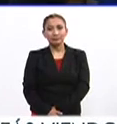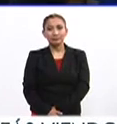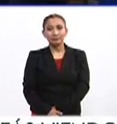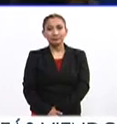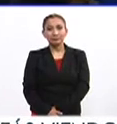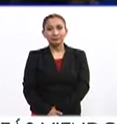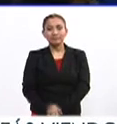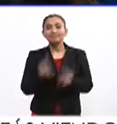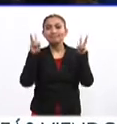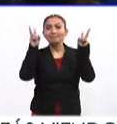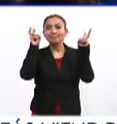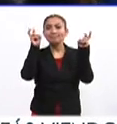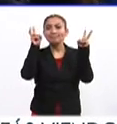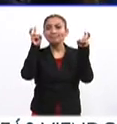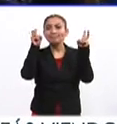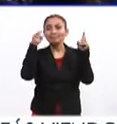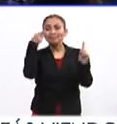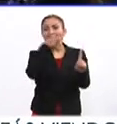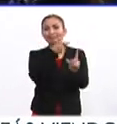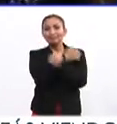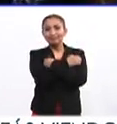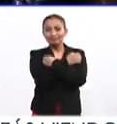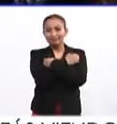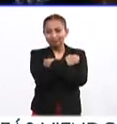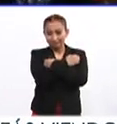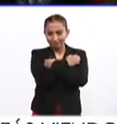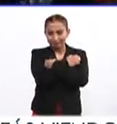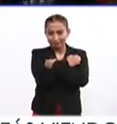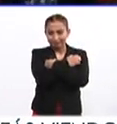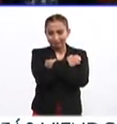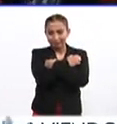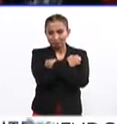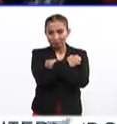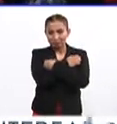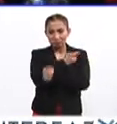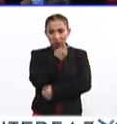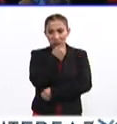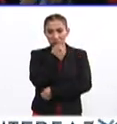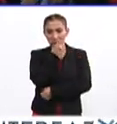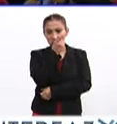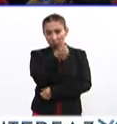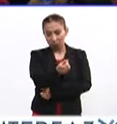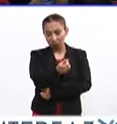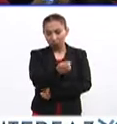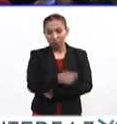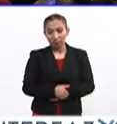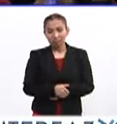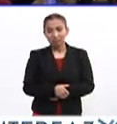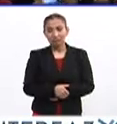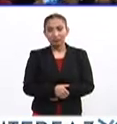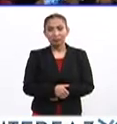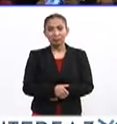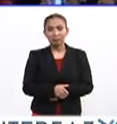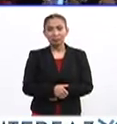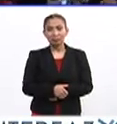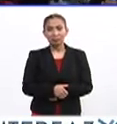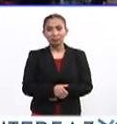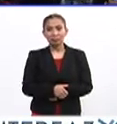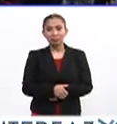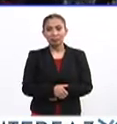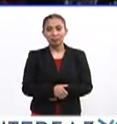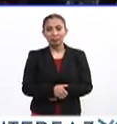El tema de la educación, puedo decirles que